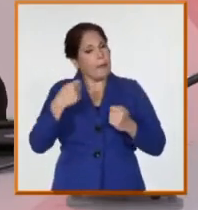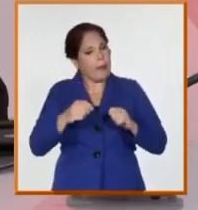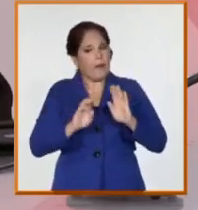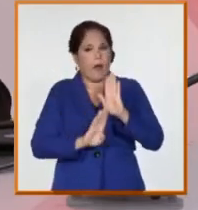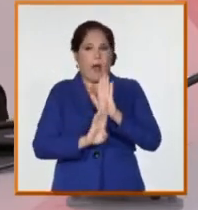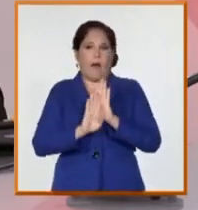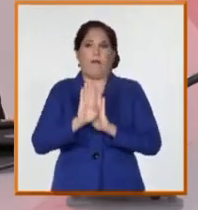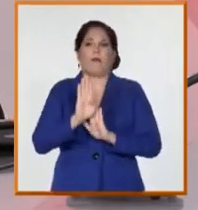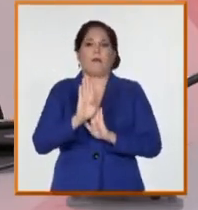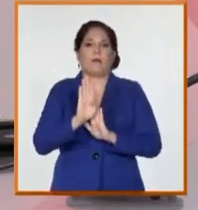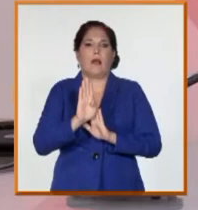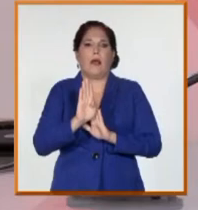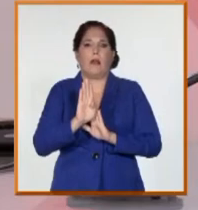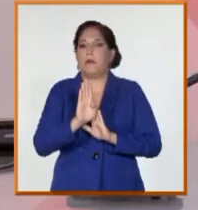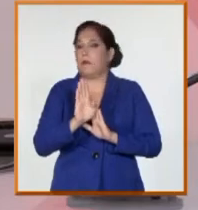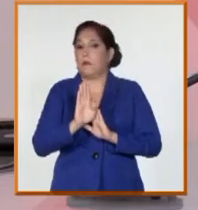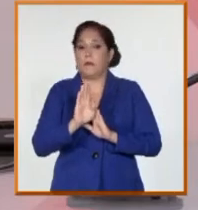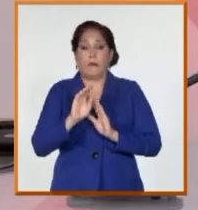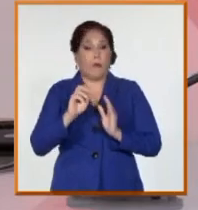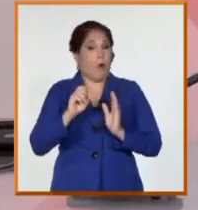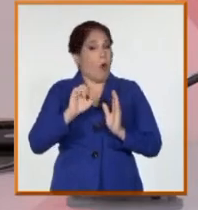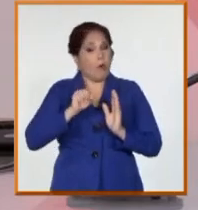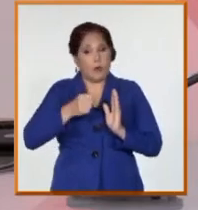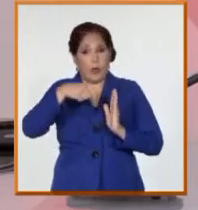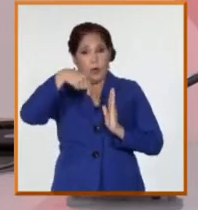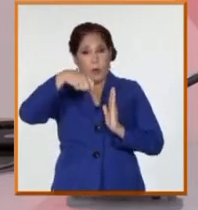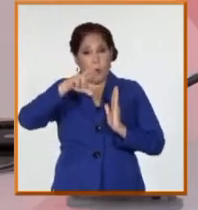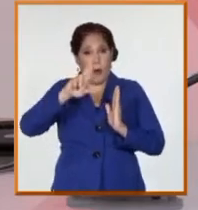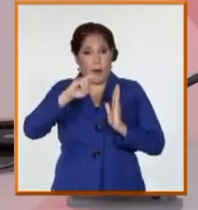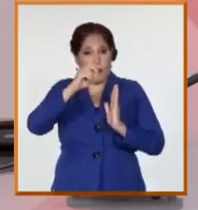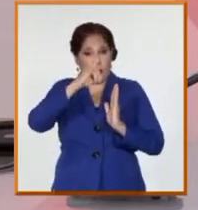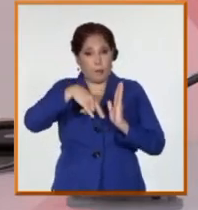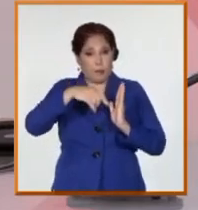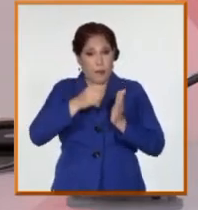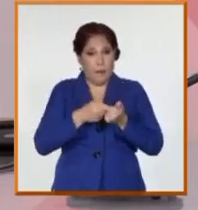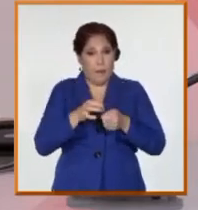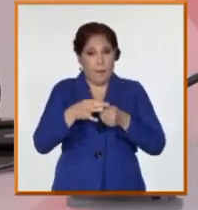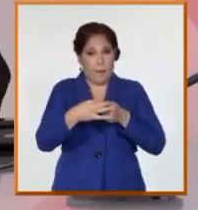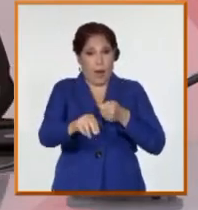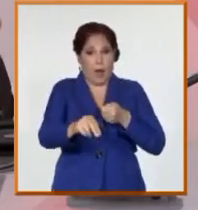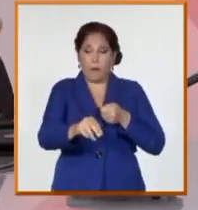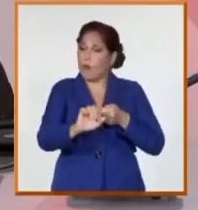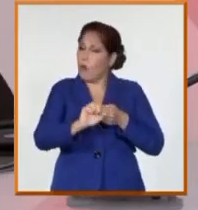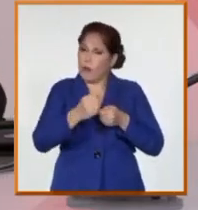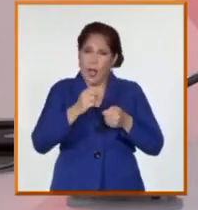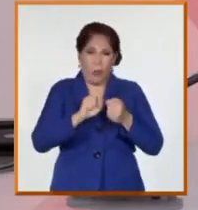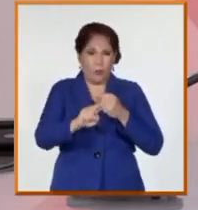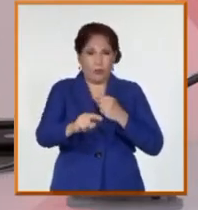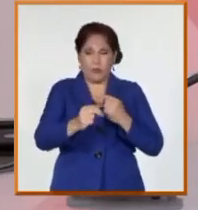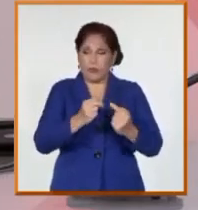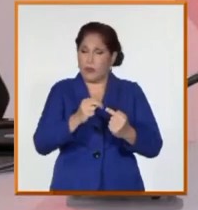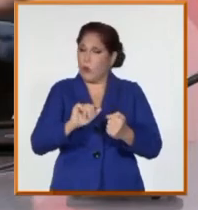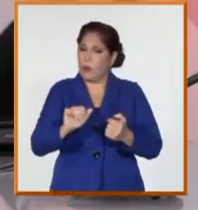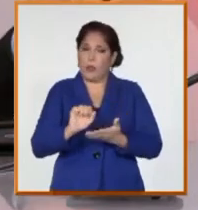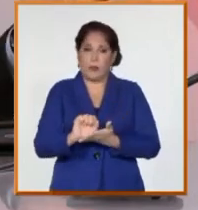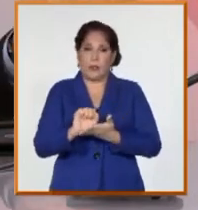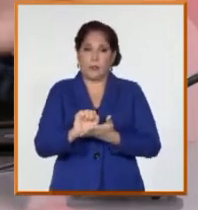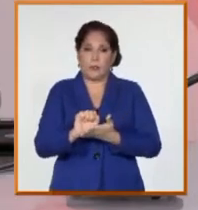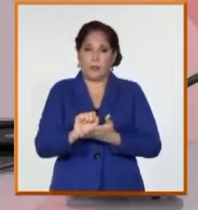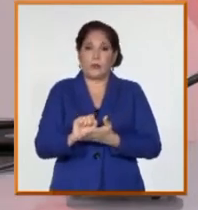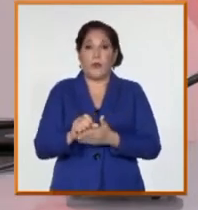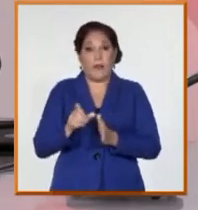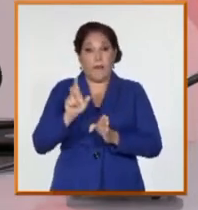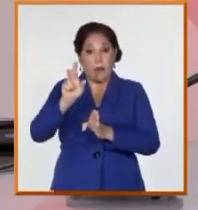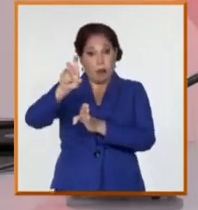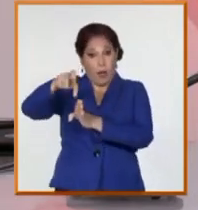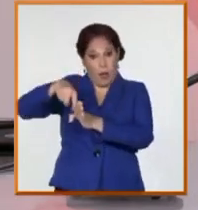bancarización avancemos en el uso de los pagos digitales y por el otro Cómo hacer que eso pues se reviertan que haya servicios de pagos digitales en todos